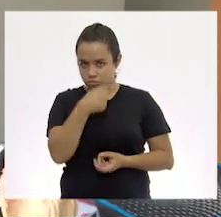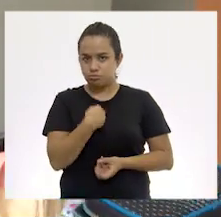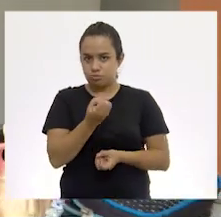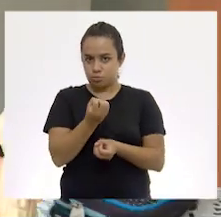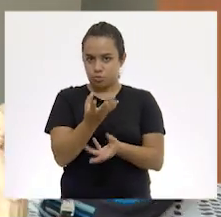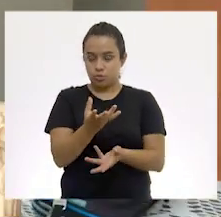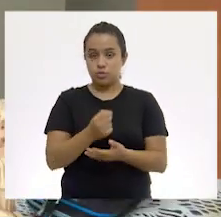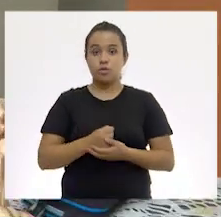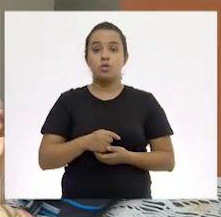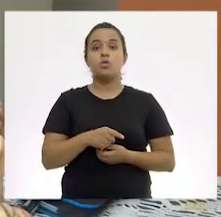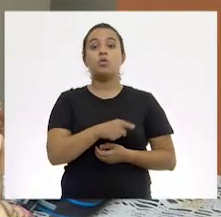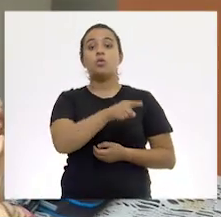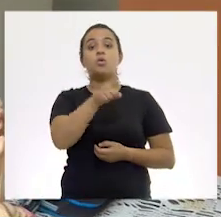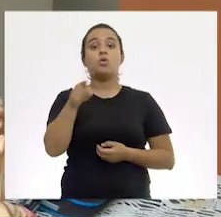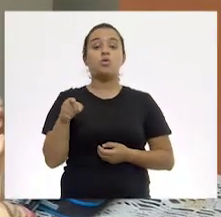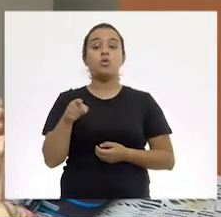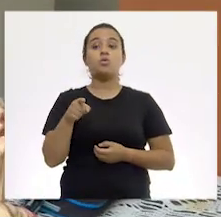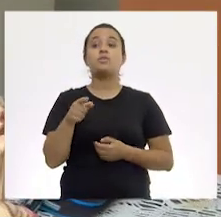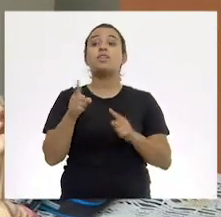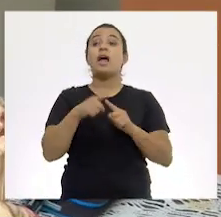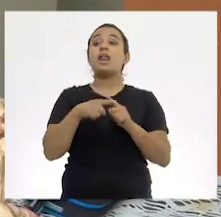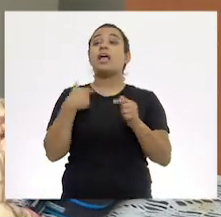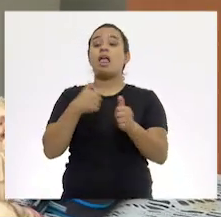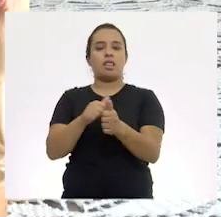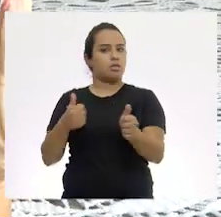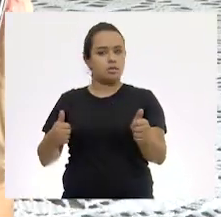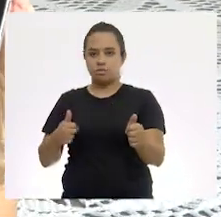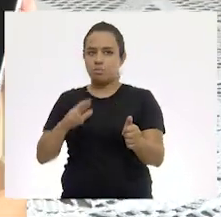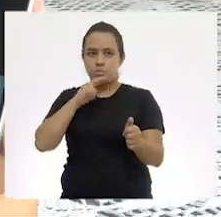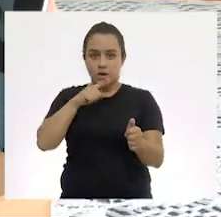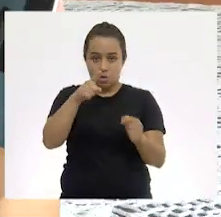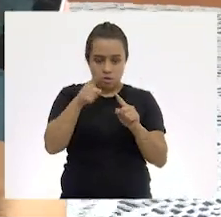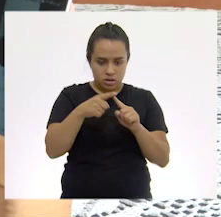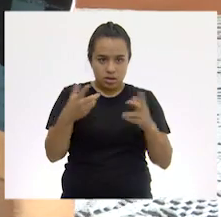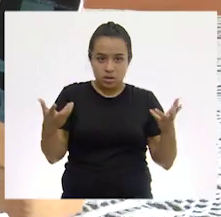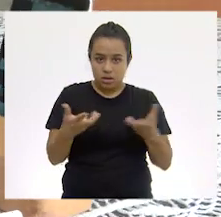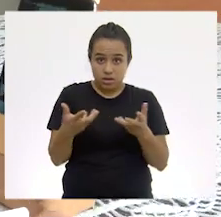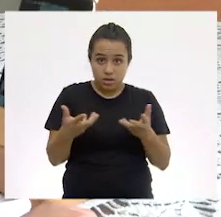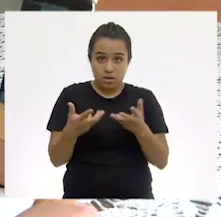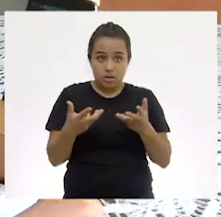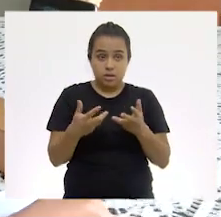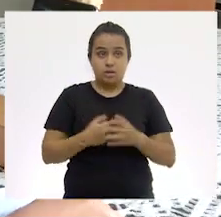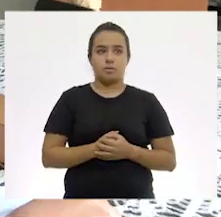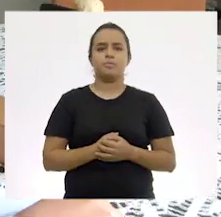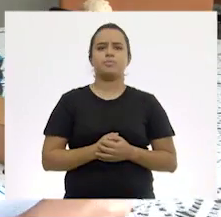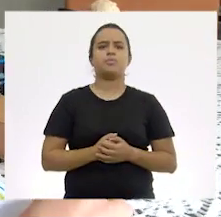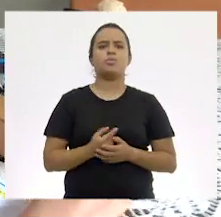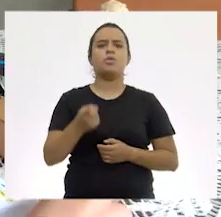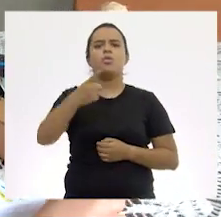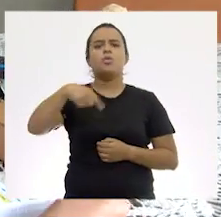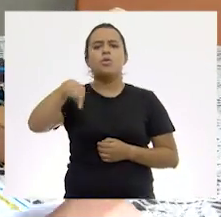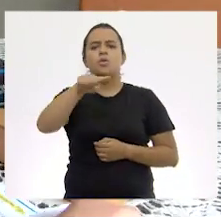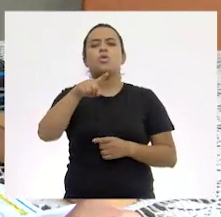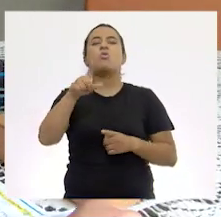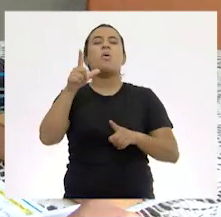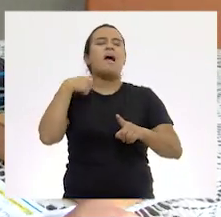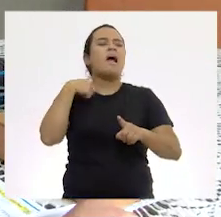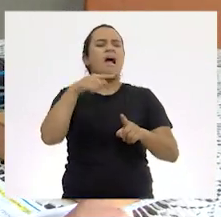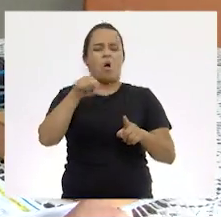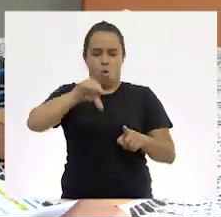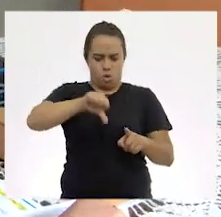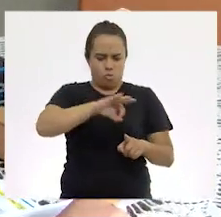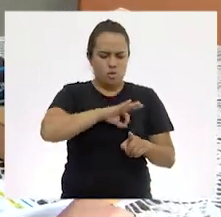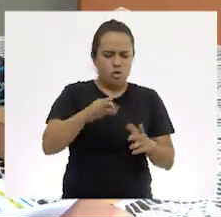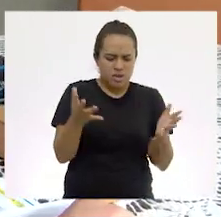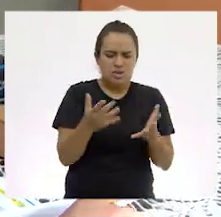dar es que nunca se atrasen con una tarea. O sea, si pueden hacerla, como lo dicen, no hagas para mañana lo que puedes